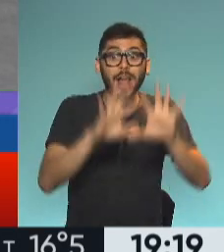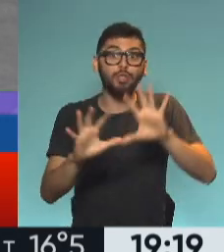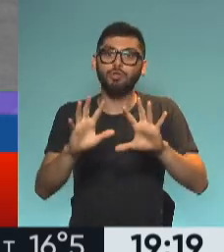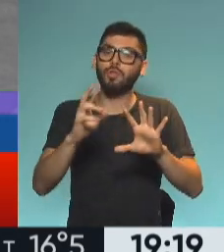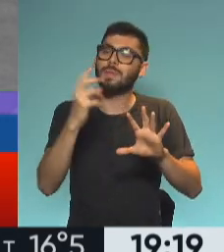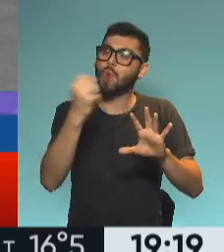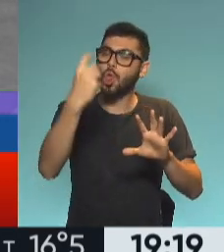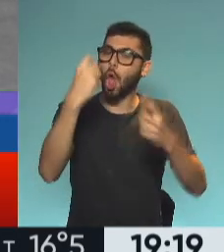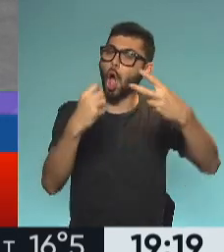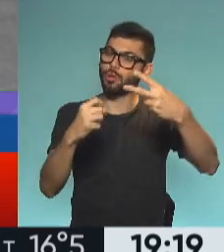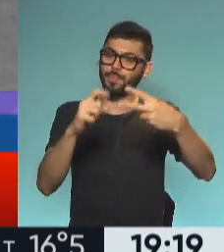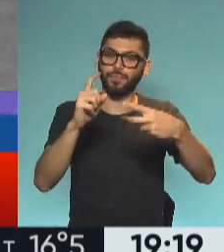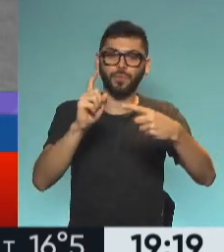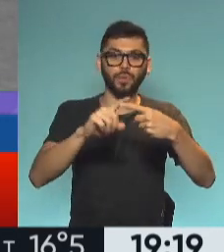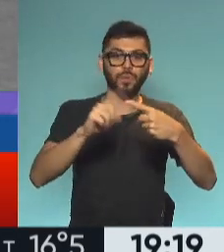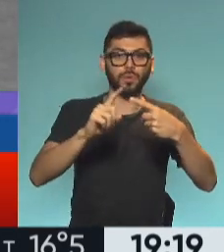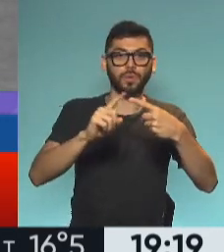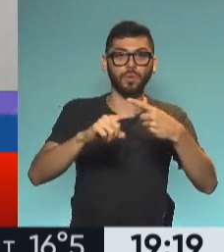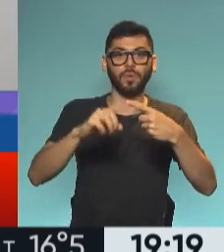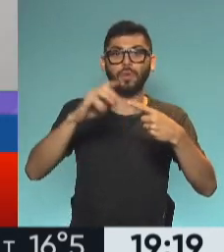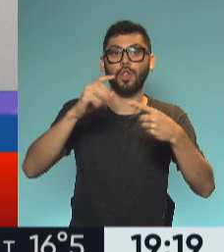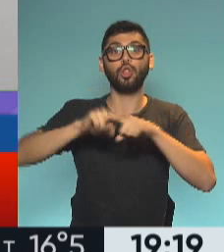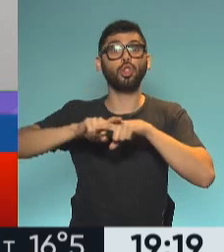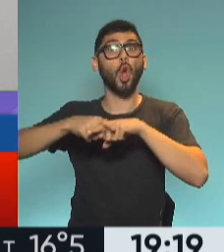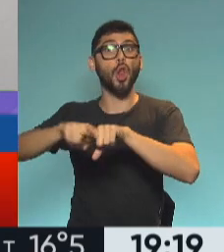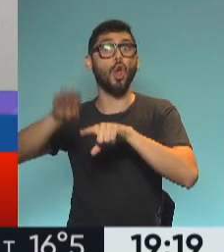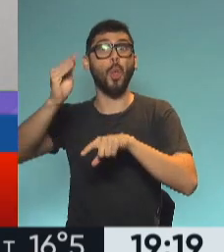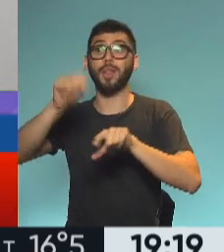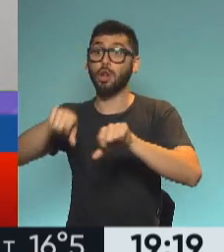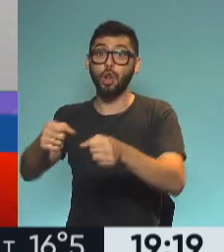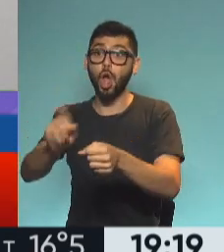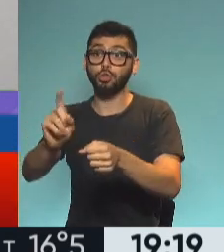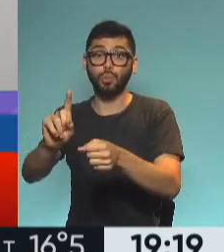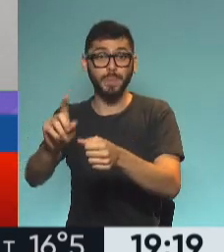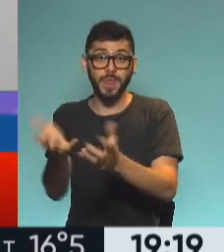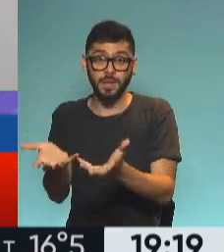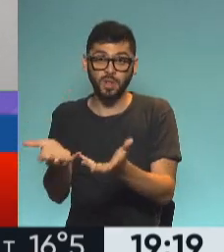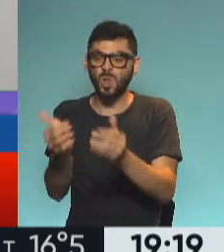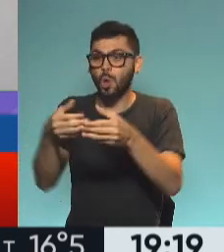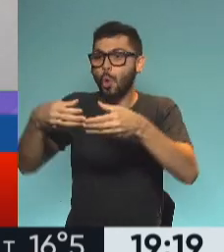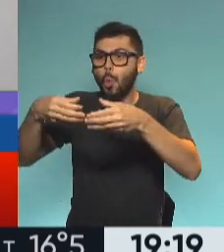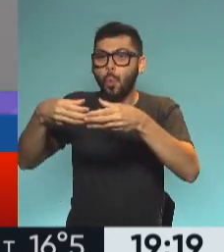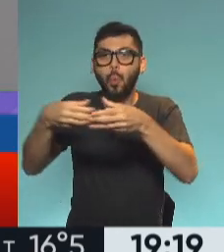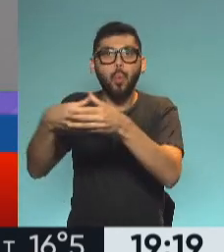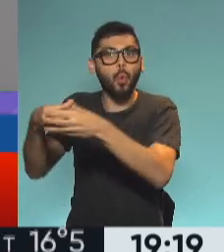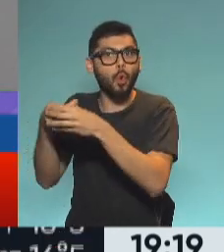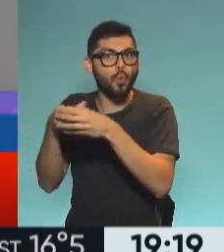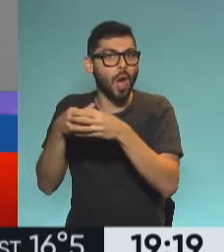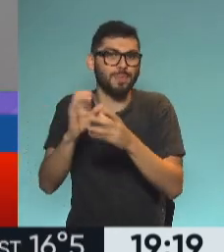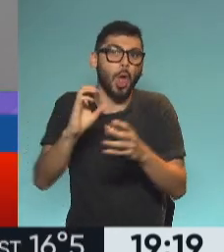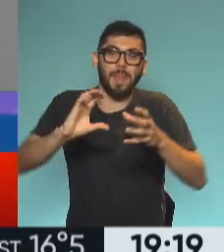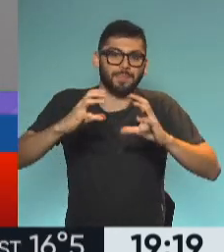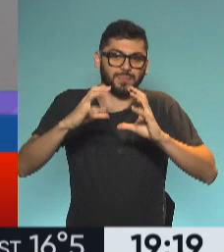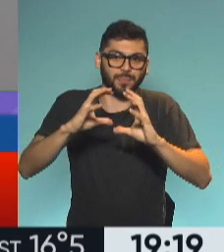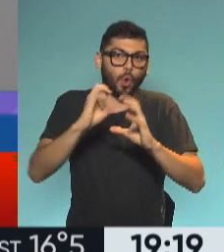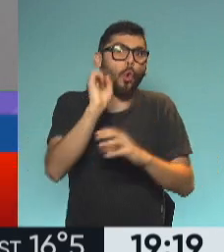Primero, que el Brasileirao no se suspende, que es el torneo local. Al haber burbujas, sí, no todos los equipos